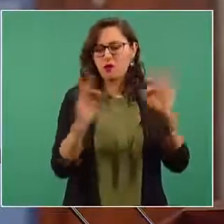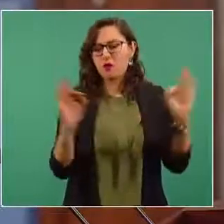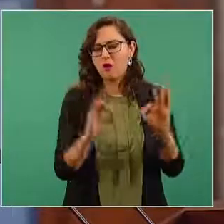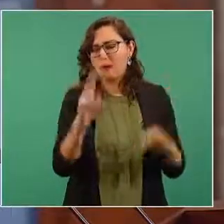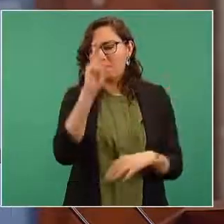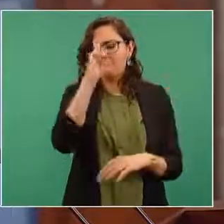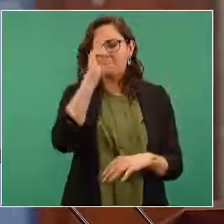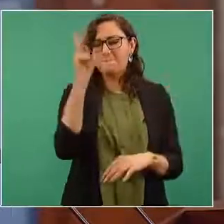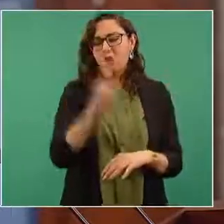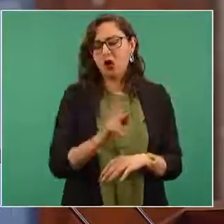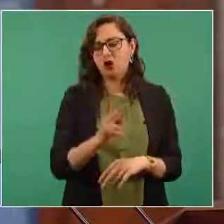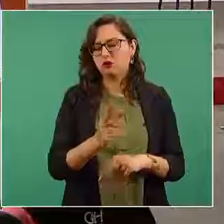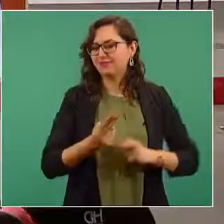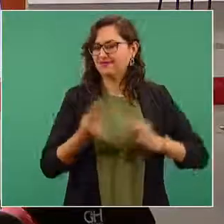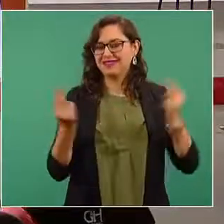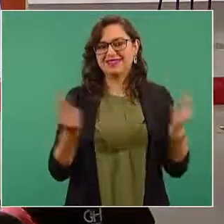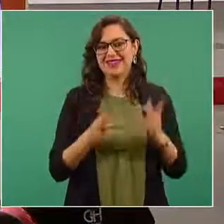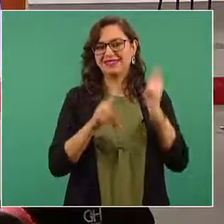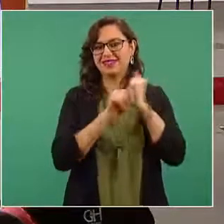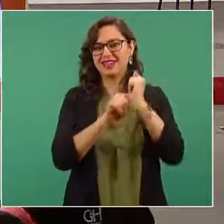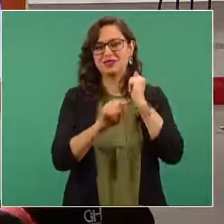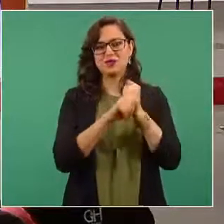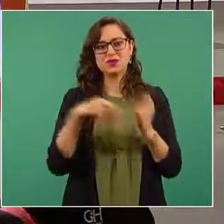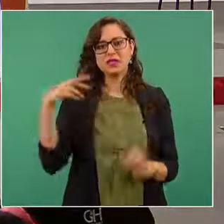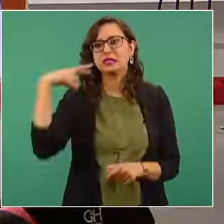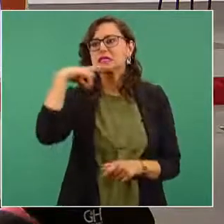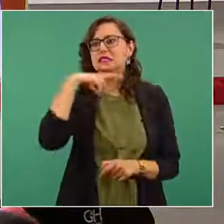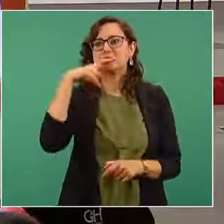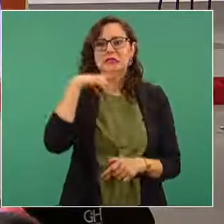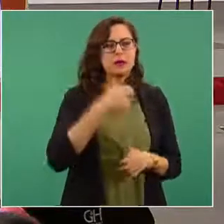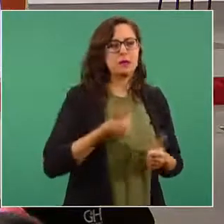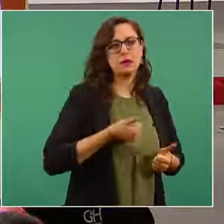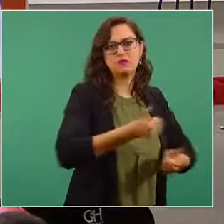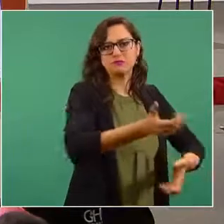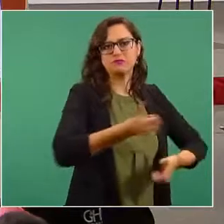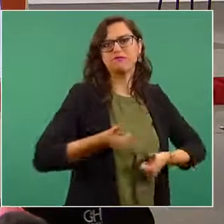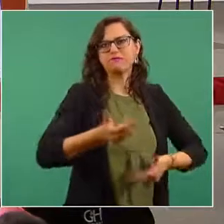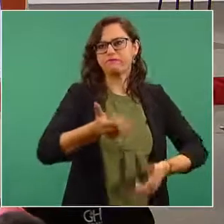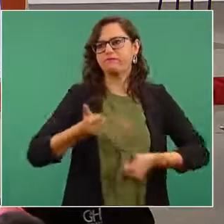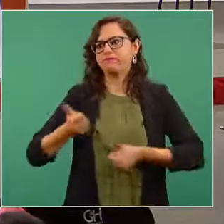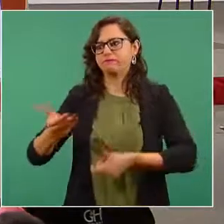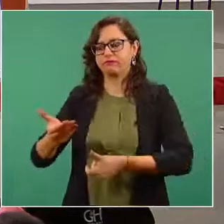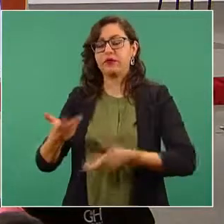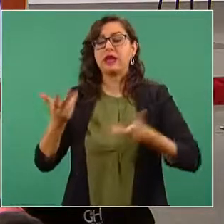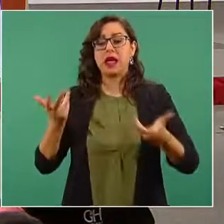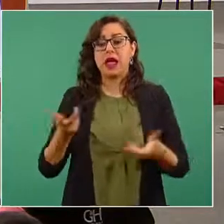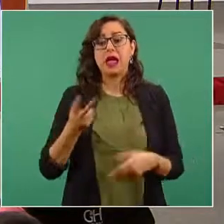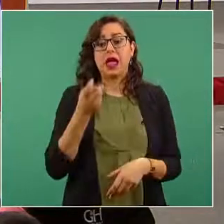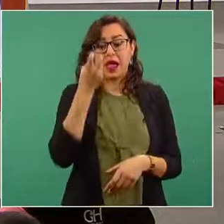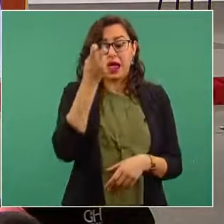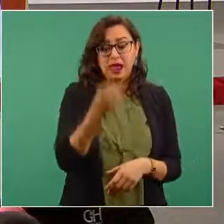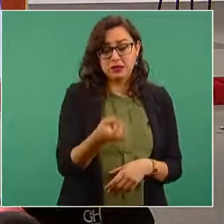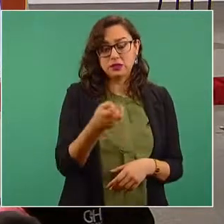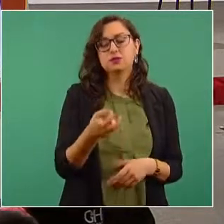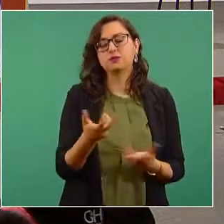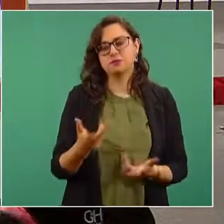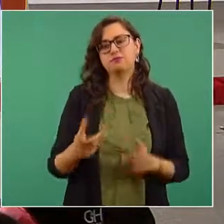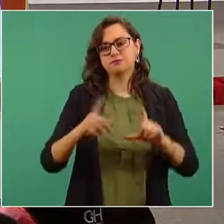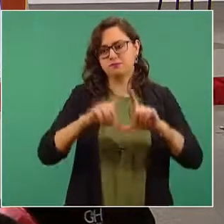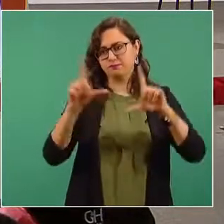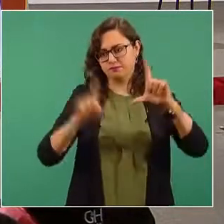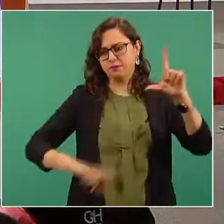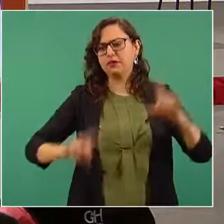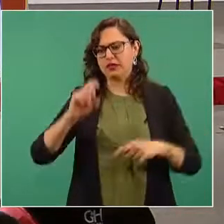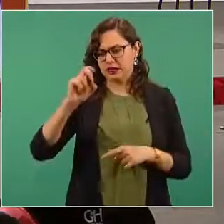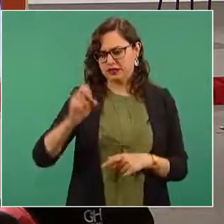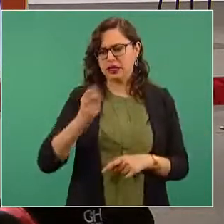condiciones de congelamiento por las características biológicas del producto, y en las 32 entidades federativas